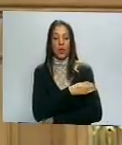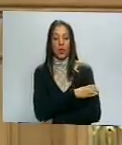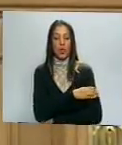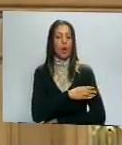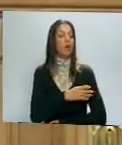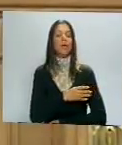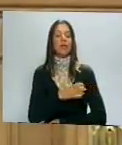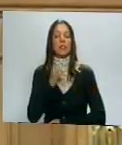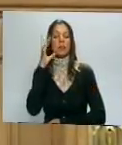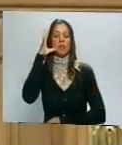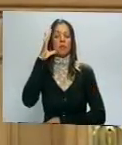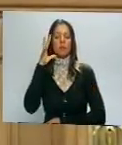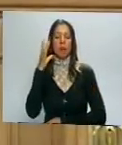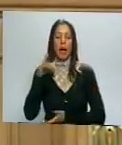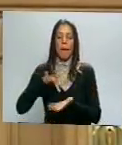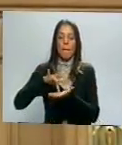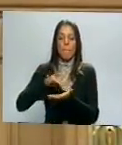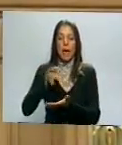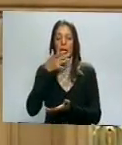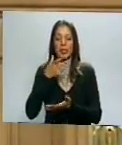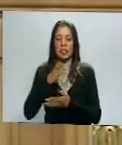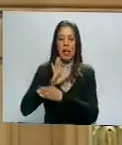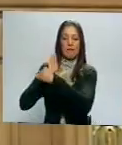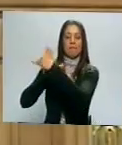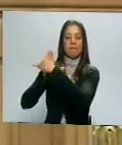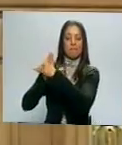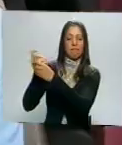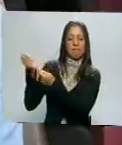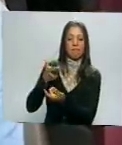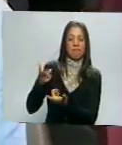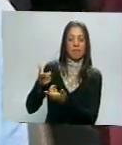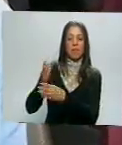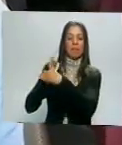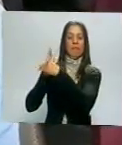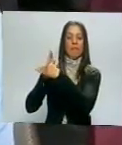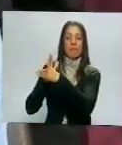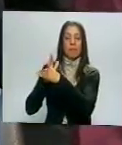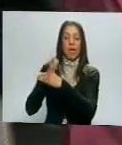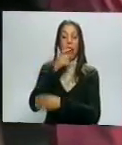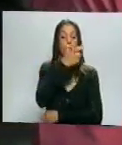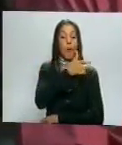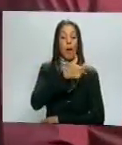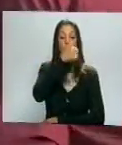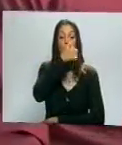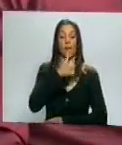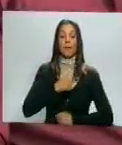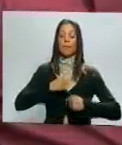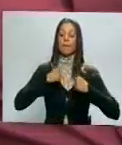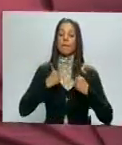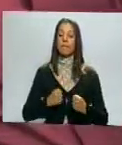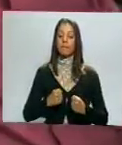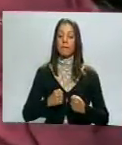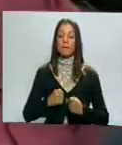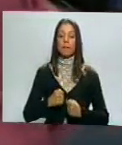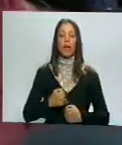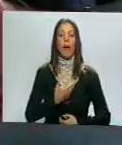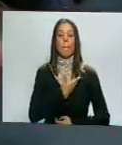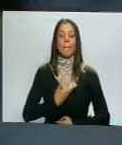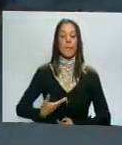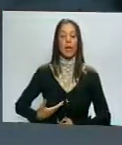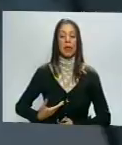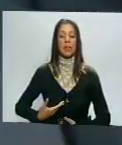atacar al pueblo con la medicina. Pero entonces el pueblo también heroico y el